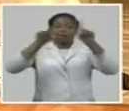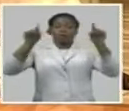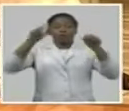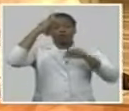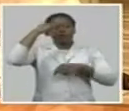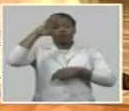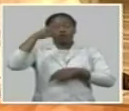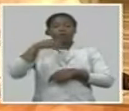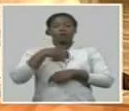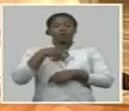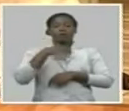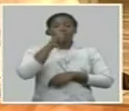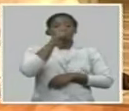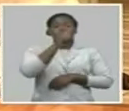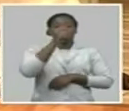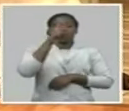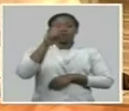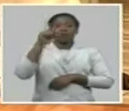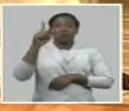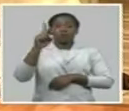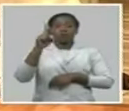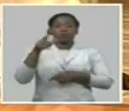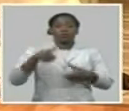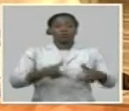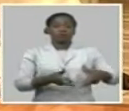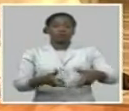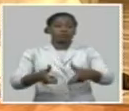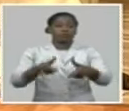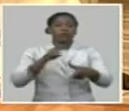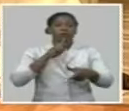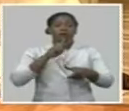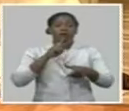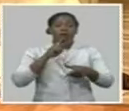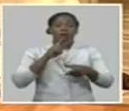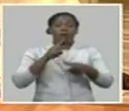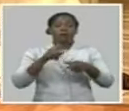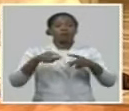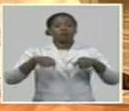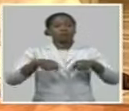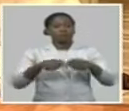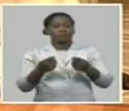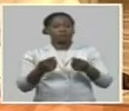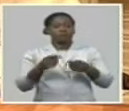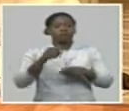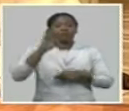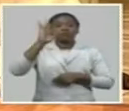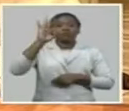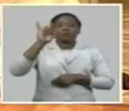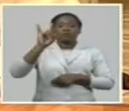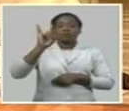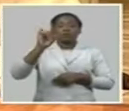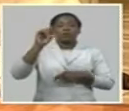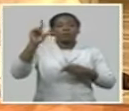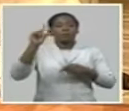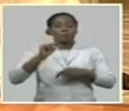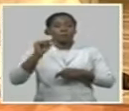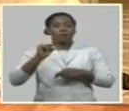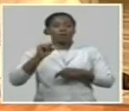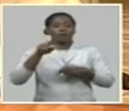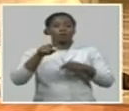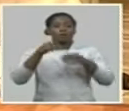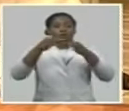111 fuentes afectadas 89 de forma parcial y 22 de forma total